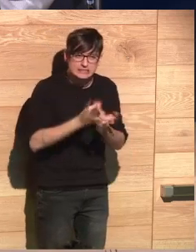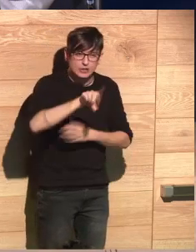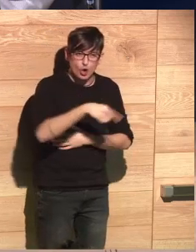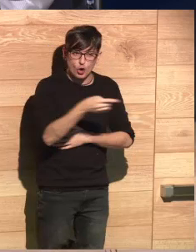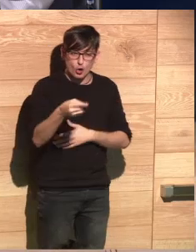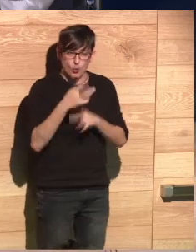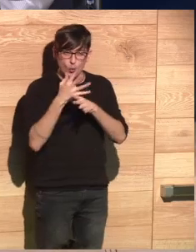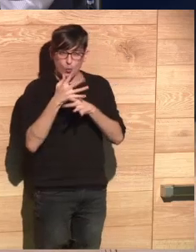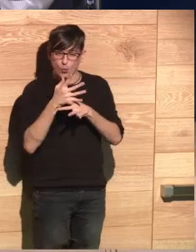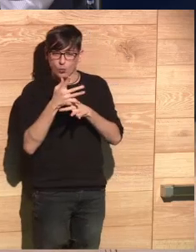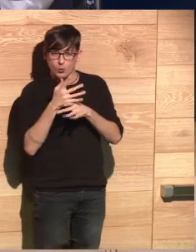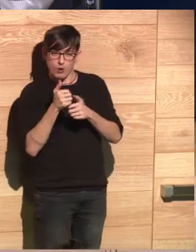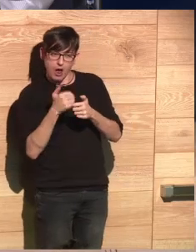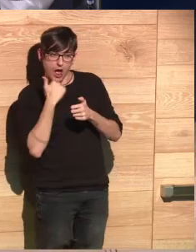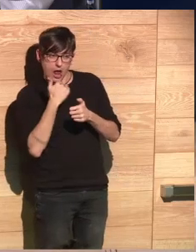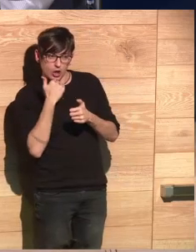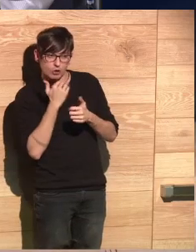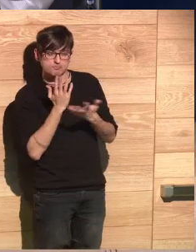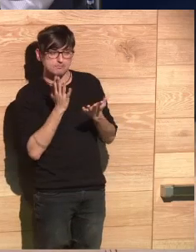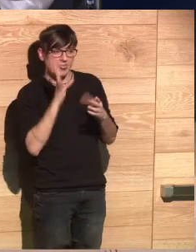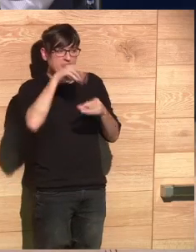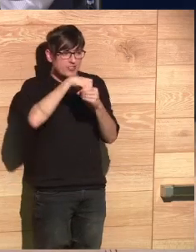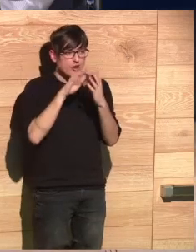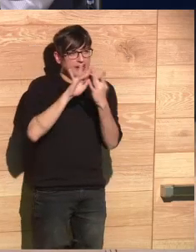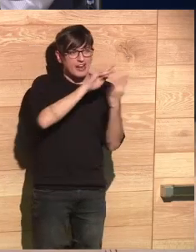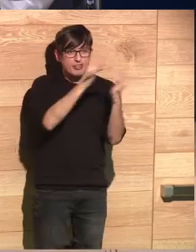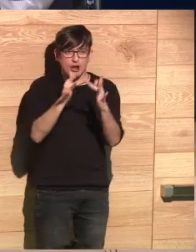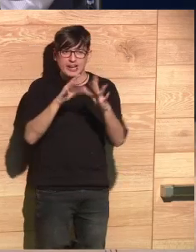videojuegos son parte de las relaciones internacionales.